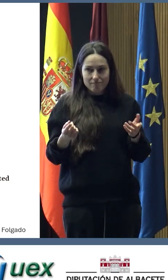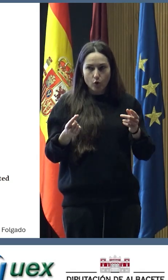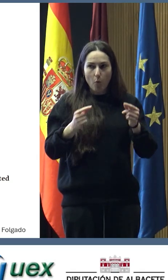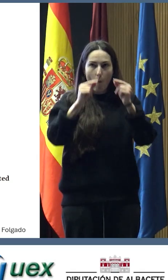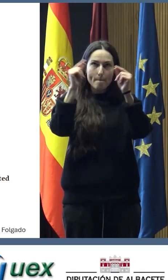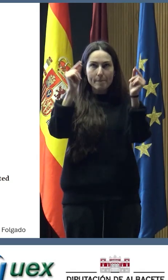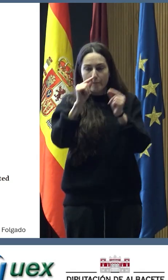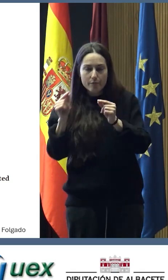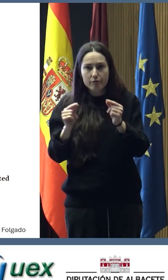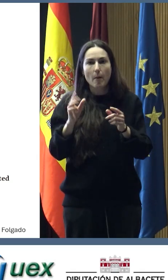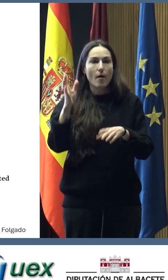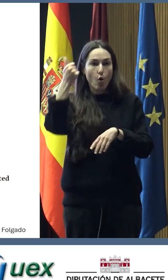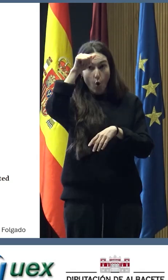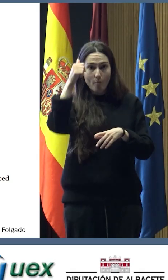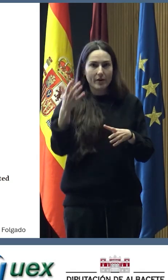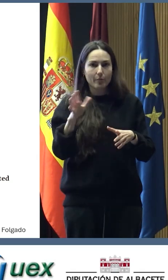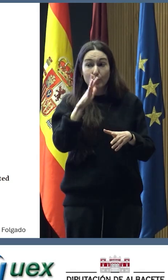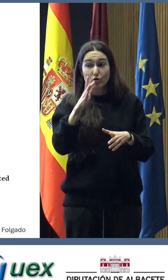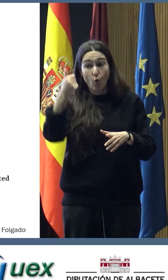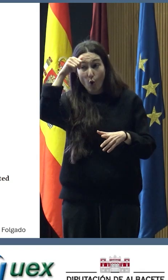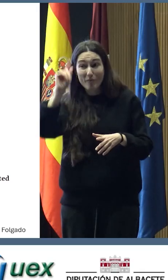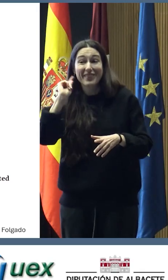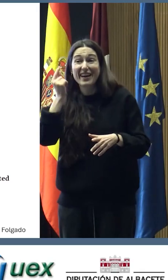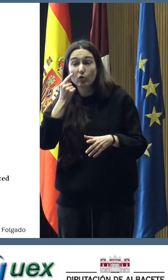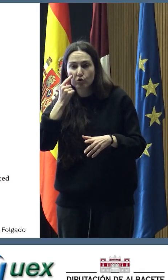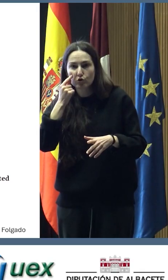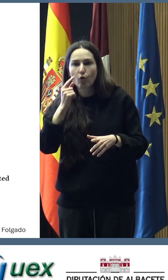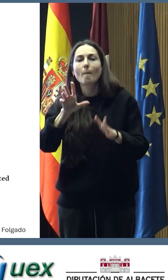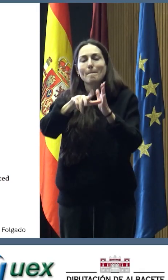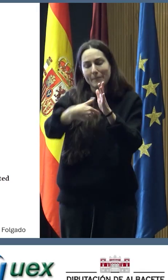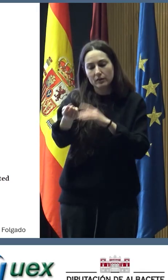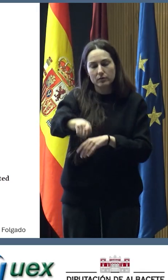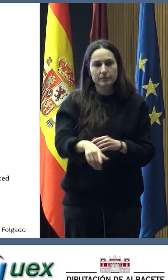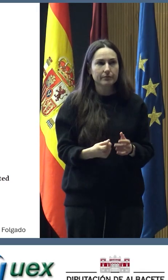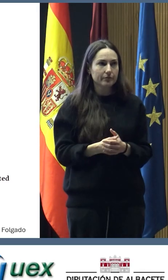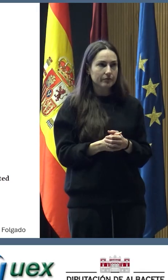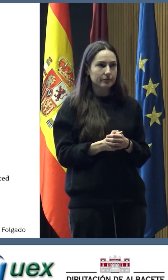en diagnosticar la osteoporosis en varón.